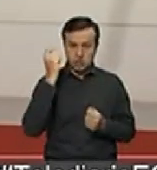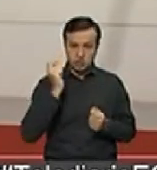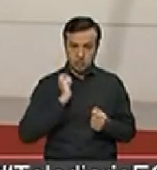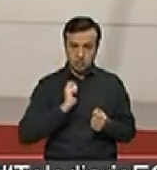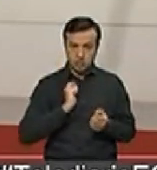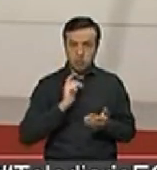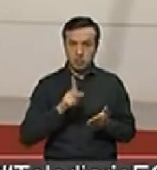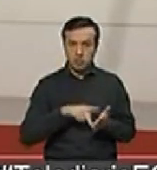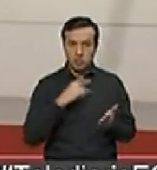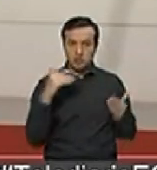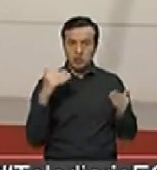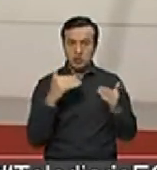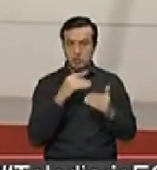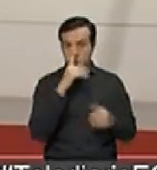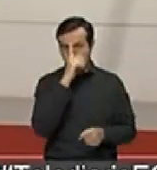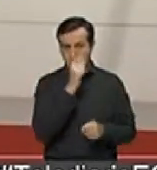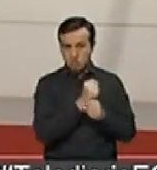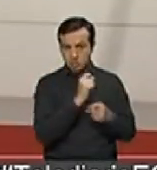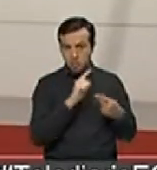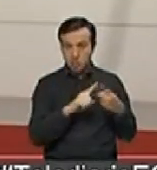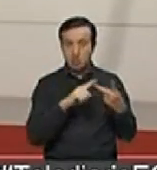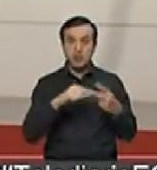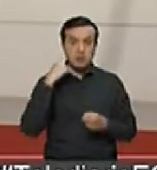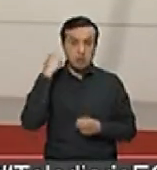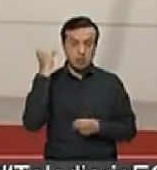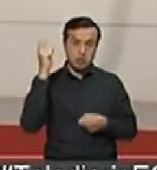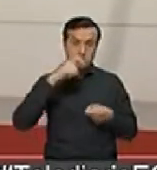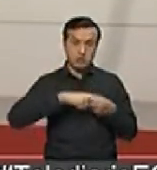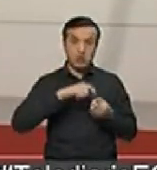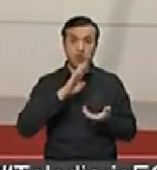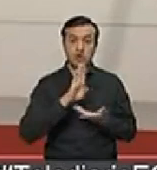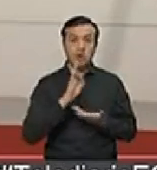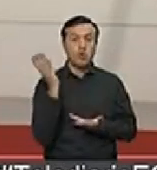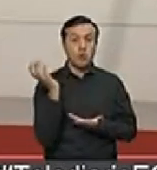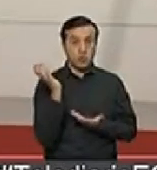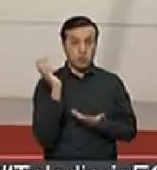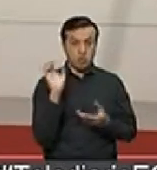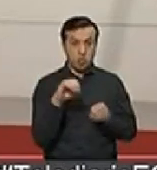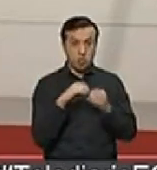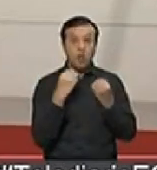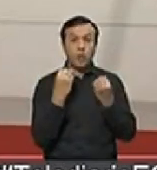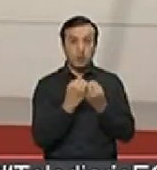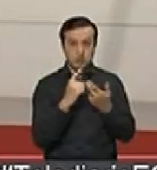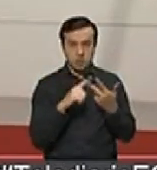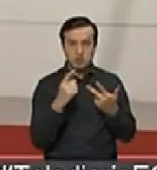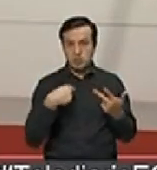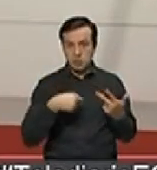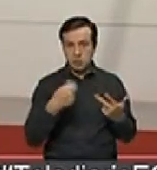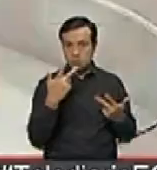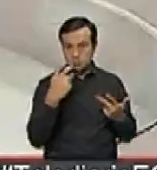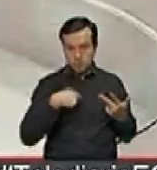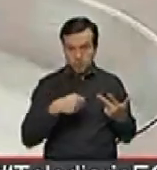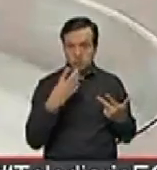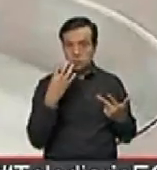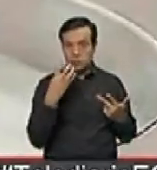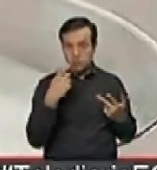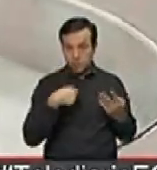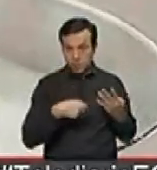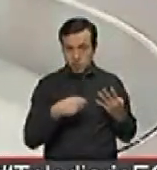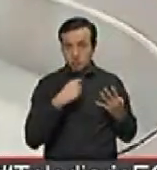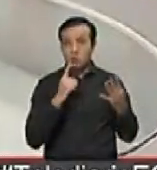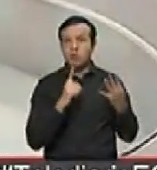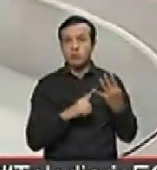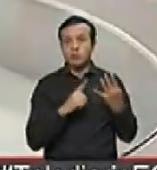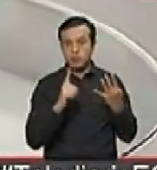remuneración acorde al trabajo realizado, el derecho a la afiliación obligatoria al Seguro Social, el derecho a la 13ª remuneración, a la 14ª